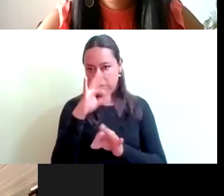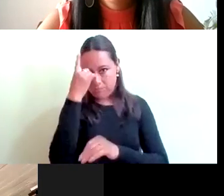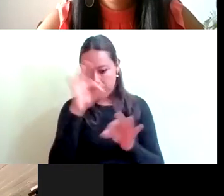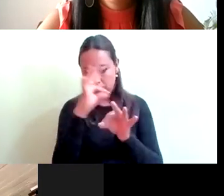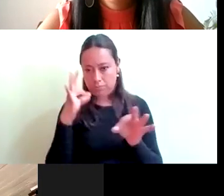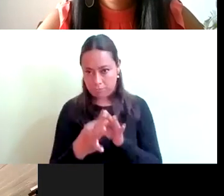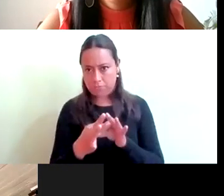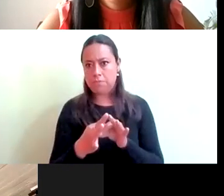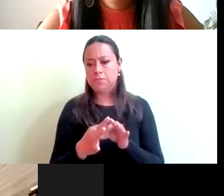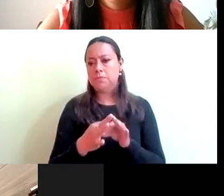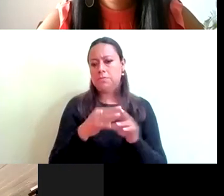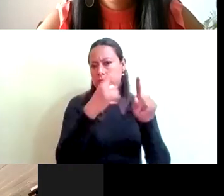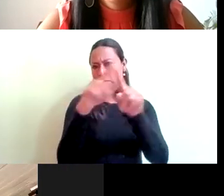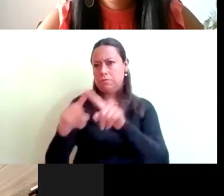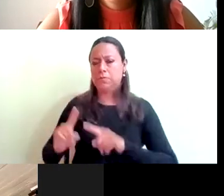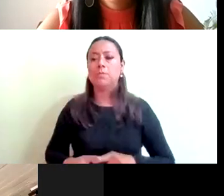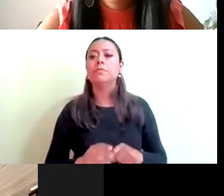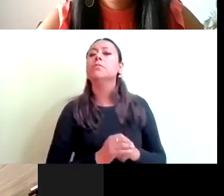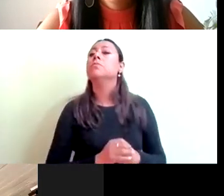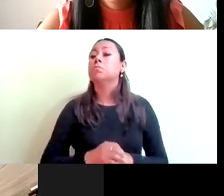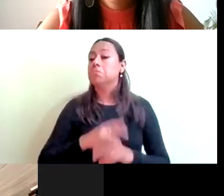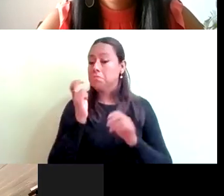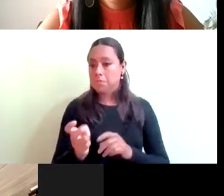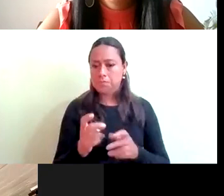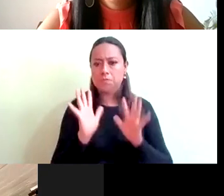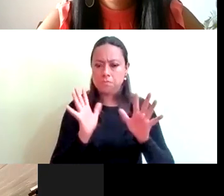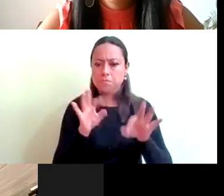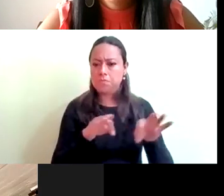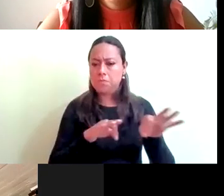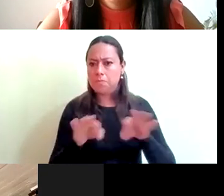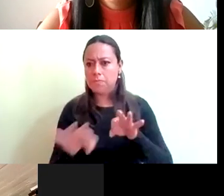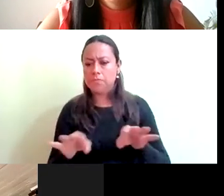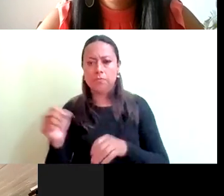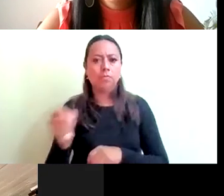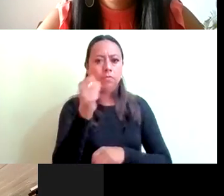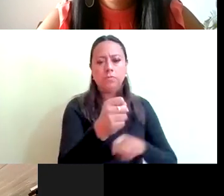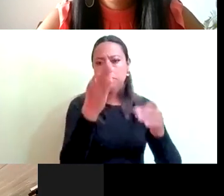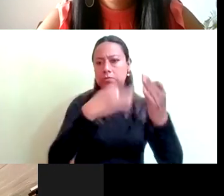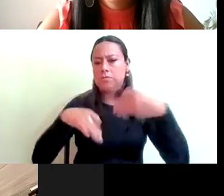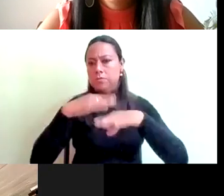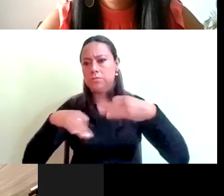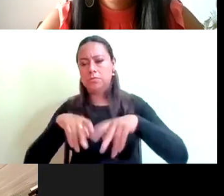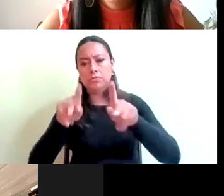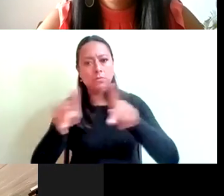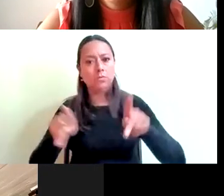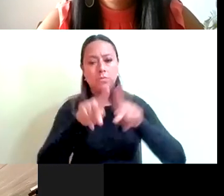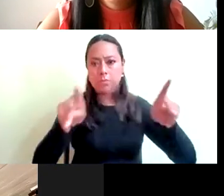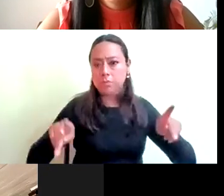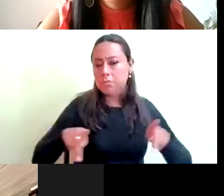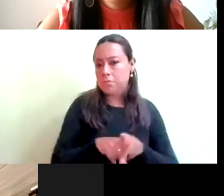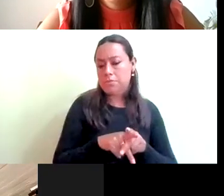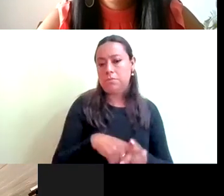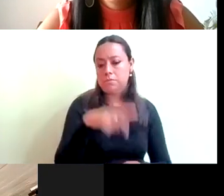trabajar. Se ha puesto a disposición en todas las plazas de esta capital